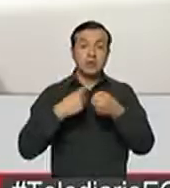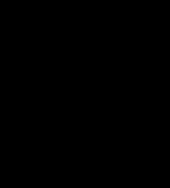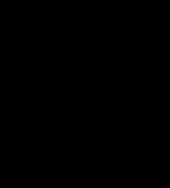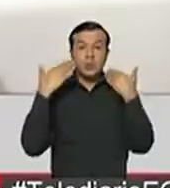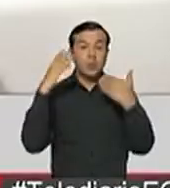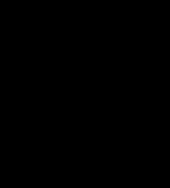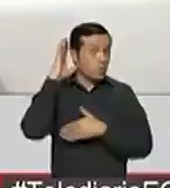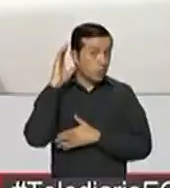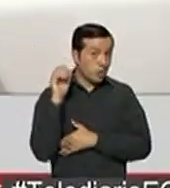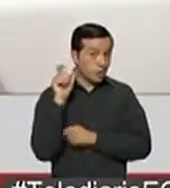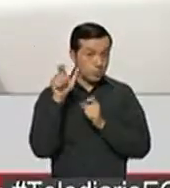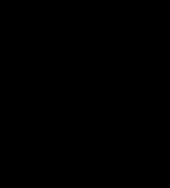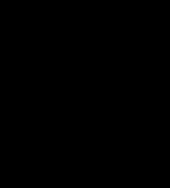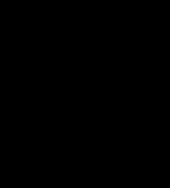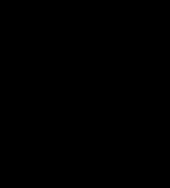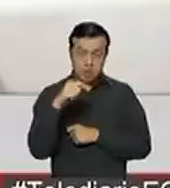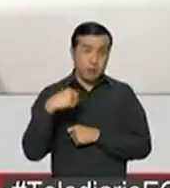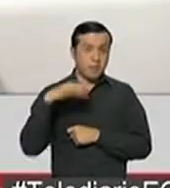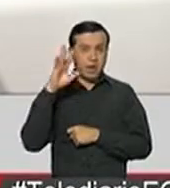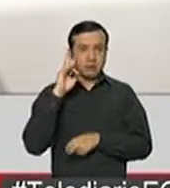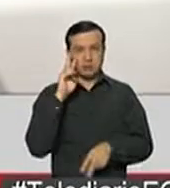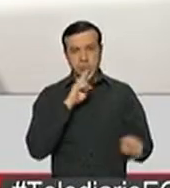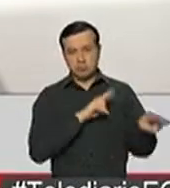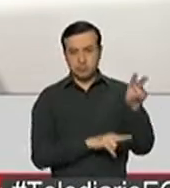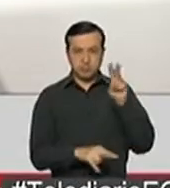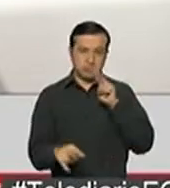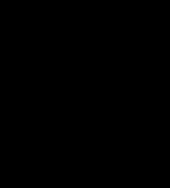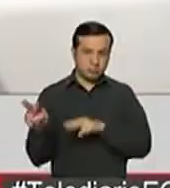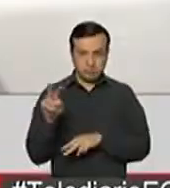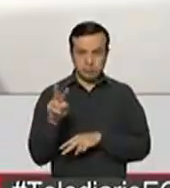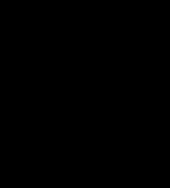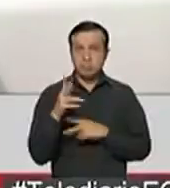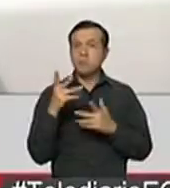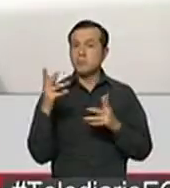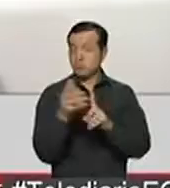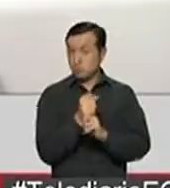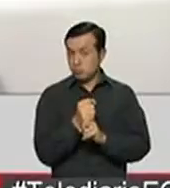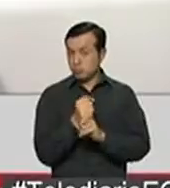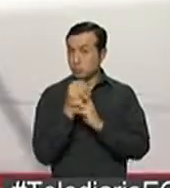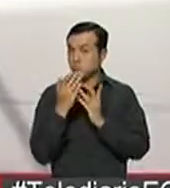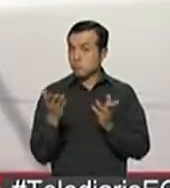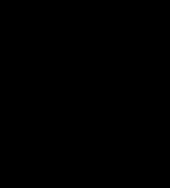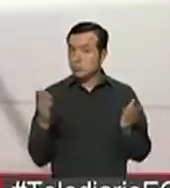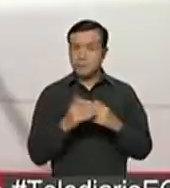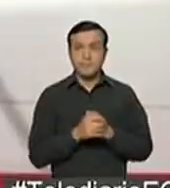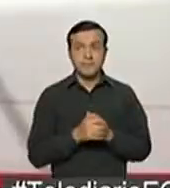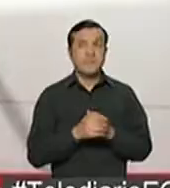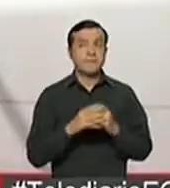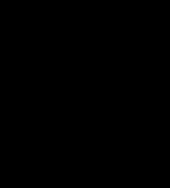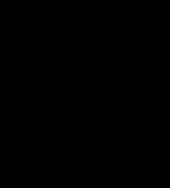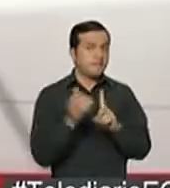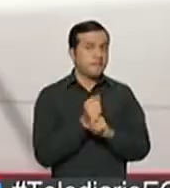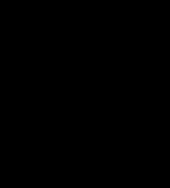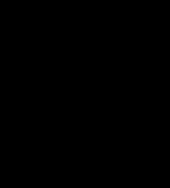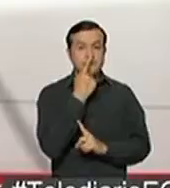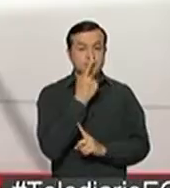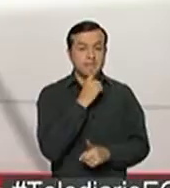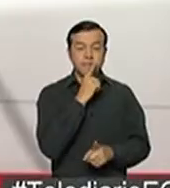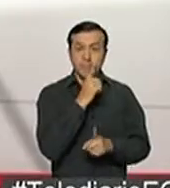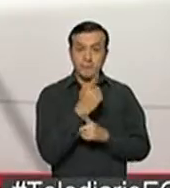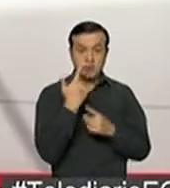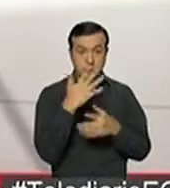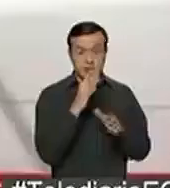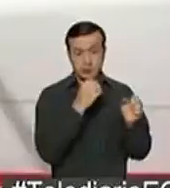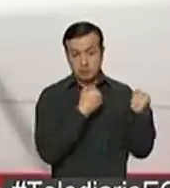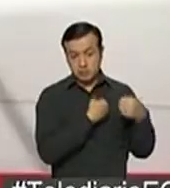en conocimiento más profundo a la ciudadanía dichos borradores. ¿Con qué resultados justamente estos talleres? Con resultados muy interesantes, ya que los